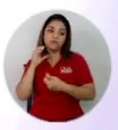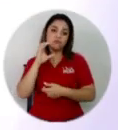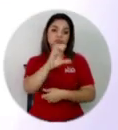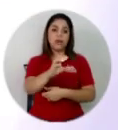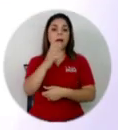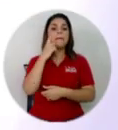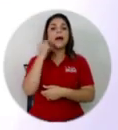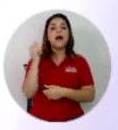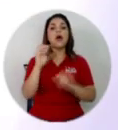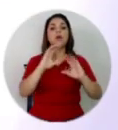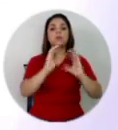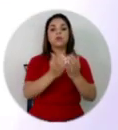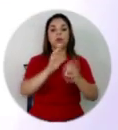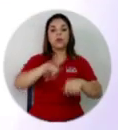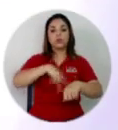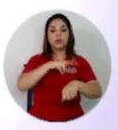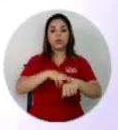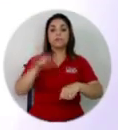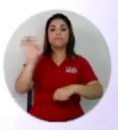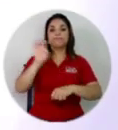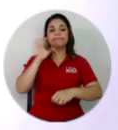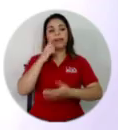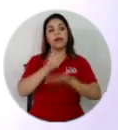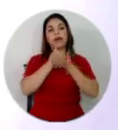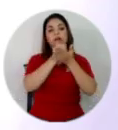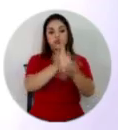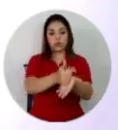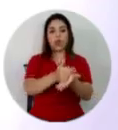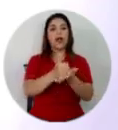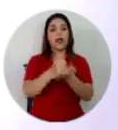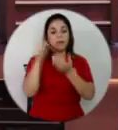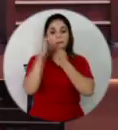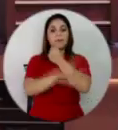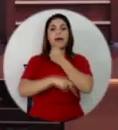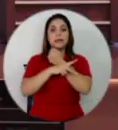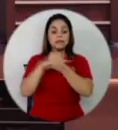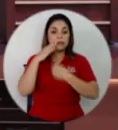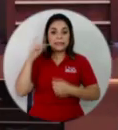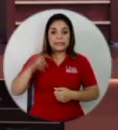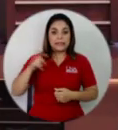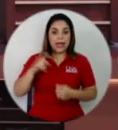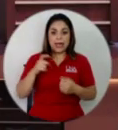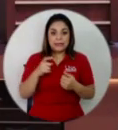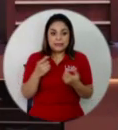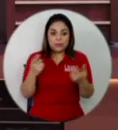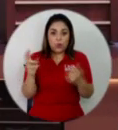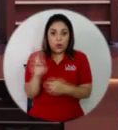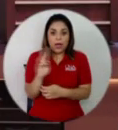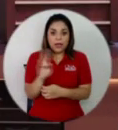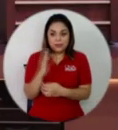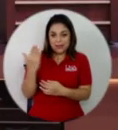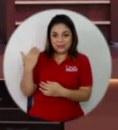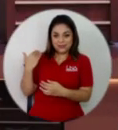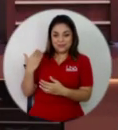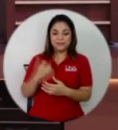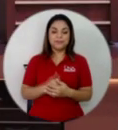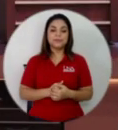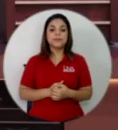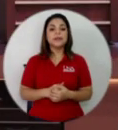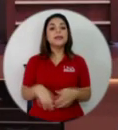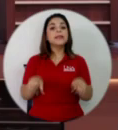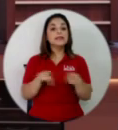manejó por medio de la Comisión Nacional de Emergencias para ayudar al país en la atención de esas necesidades inmediatas de aquel entonces. Pero